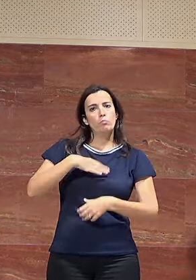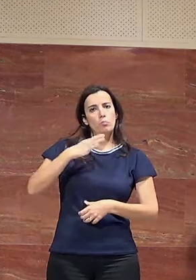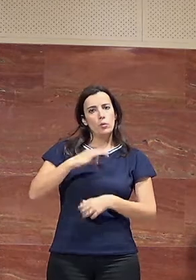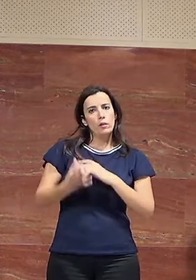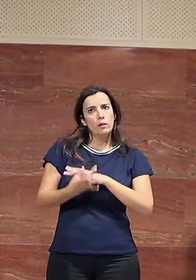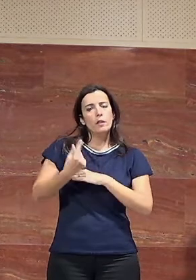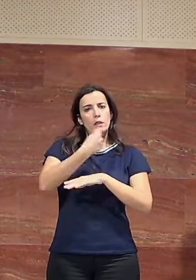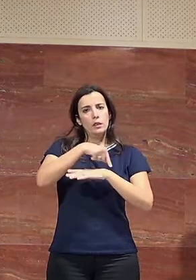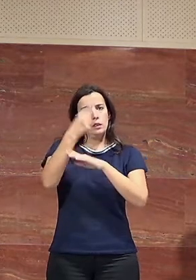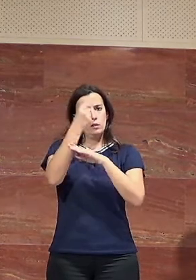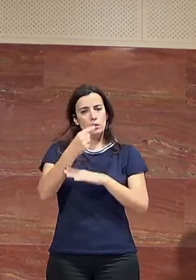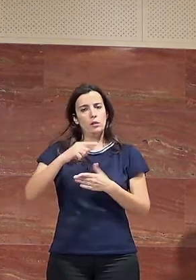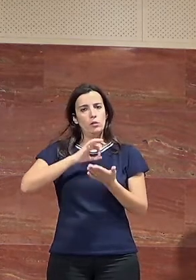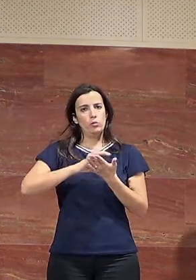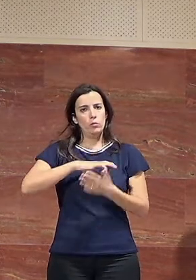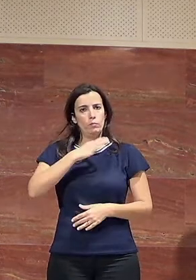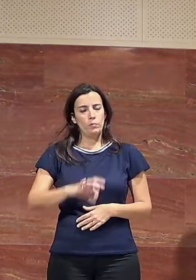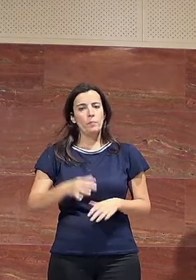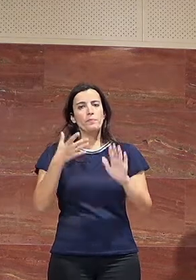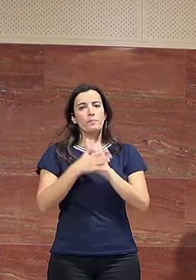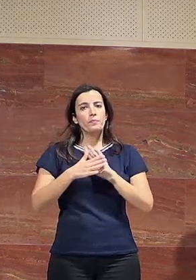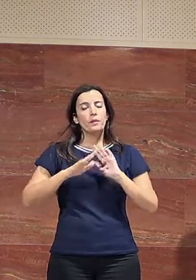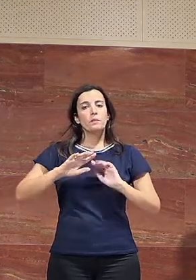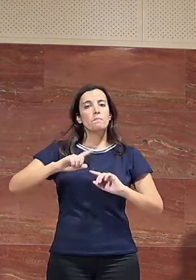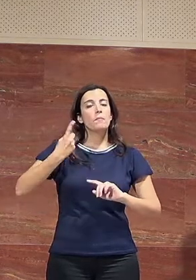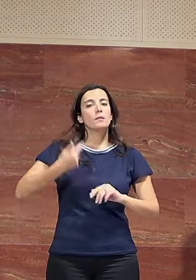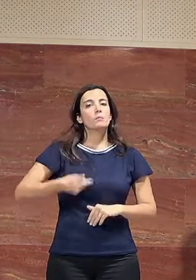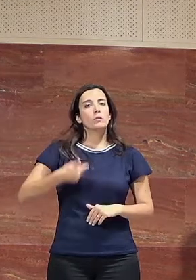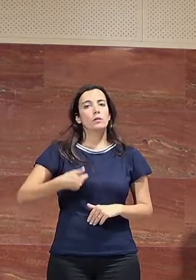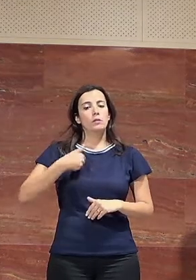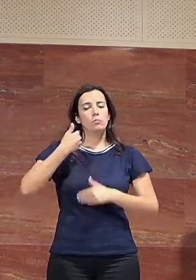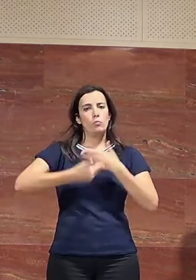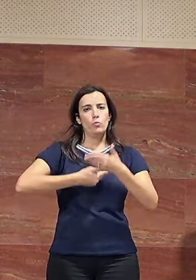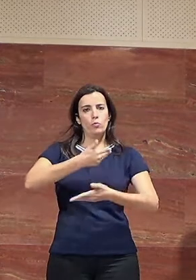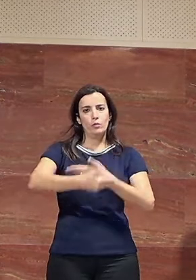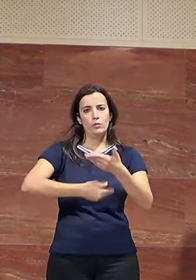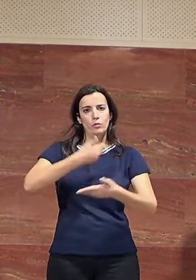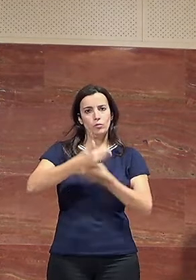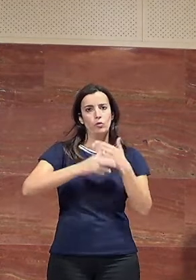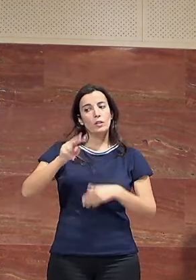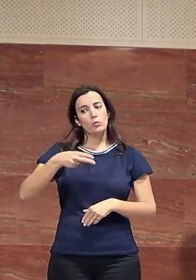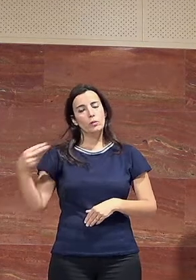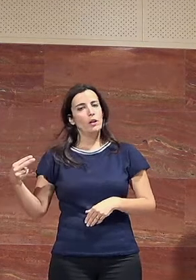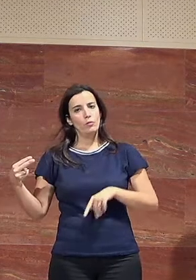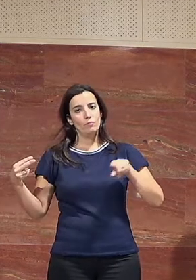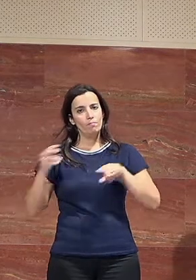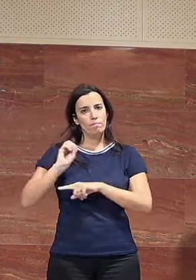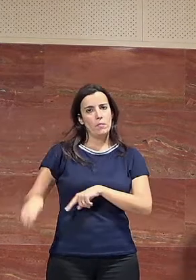ciudad. Enfatizamos mucho más el proceso, tenemos que enfatizar mucho más el proceso sobre el resultado.